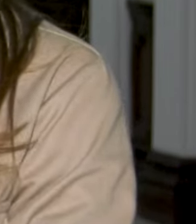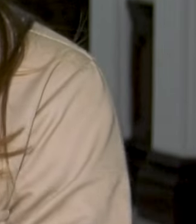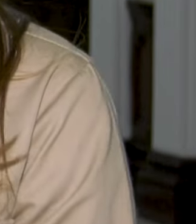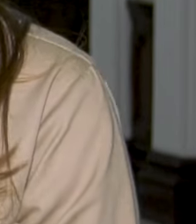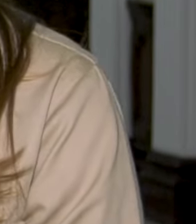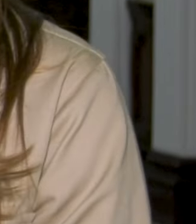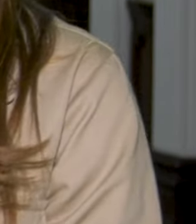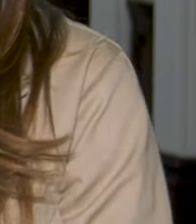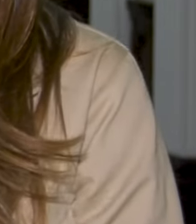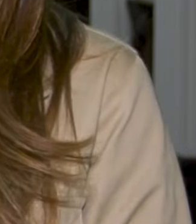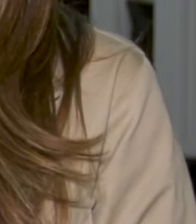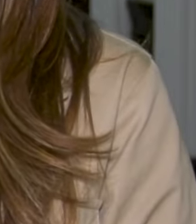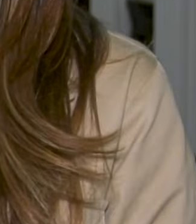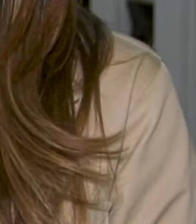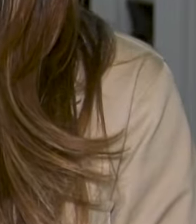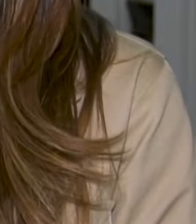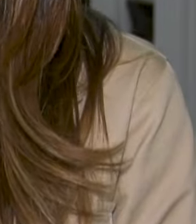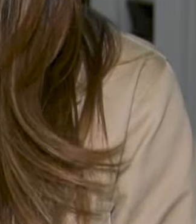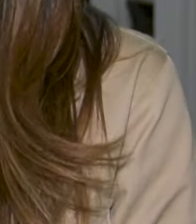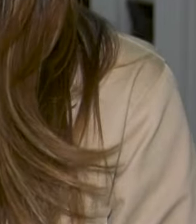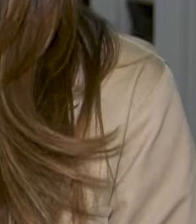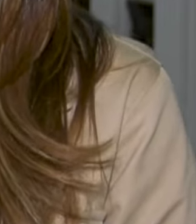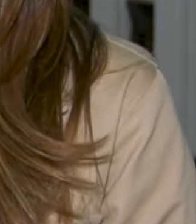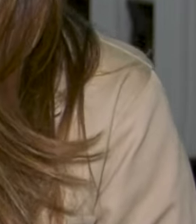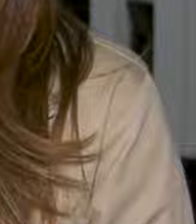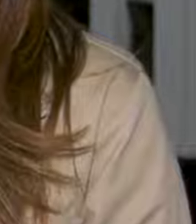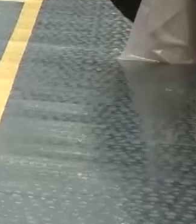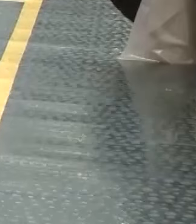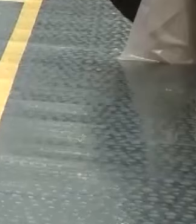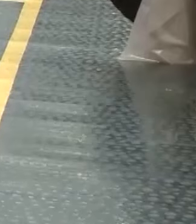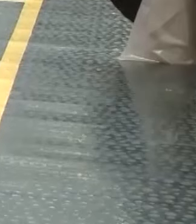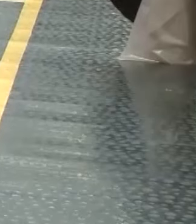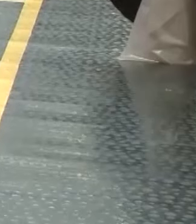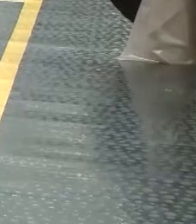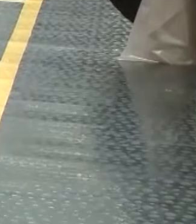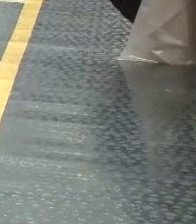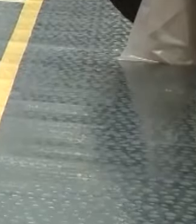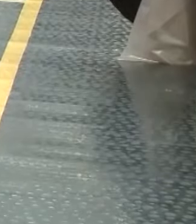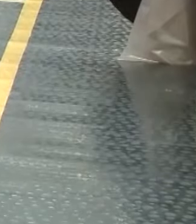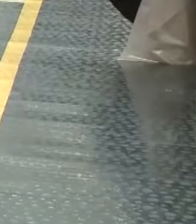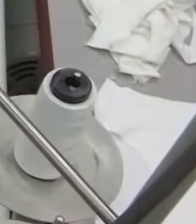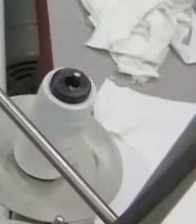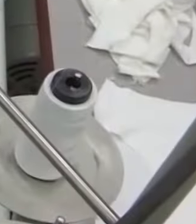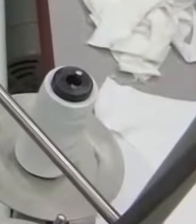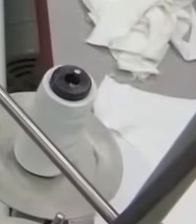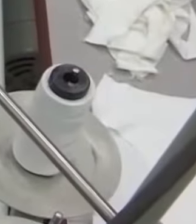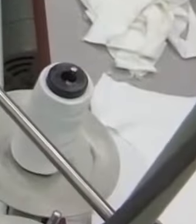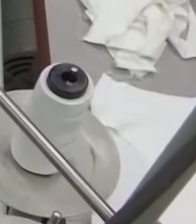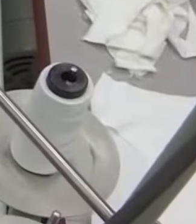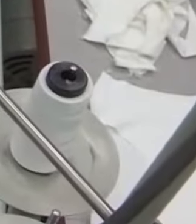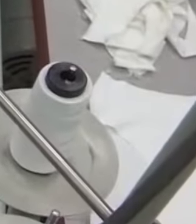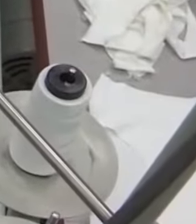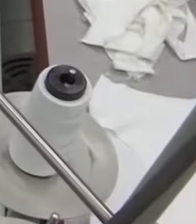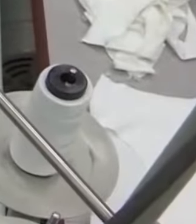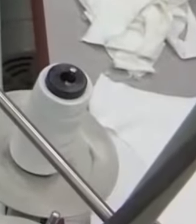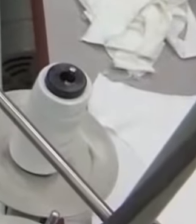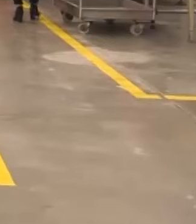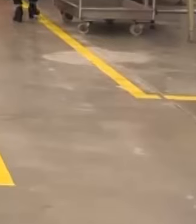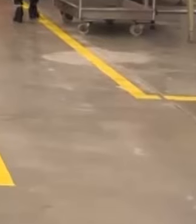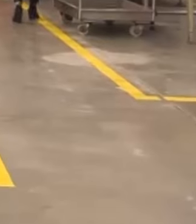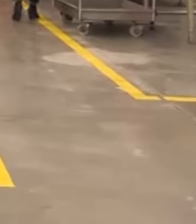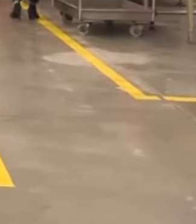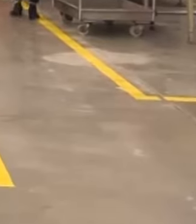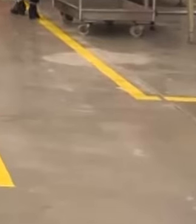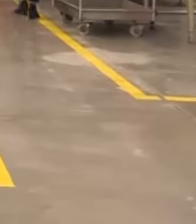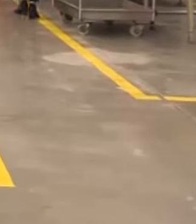atreve a denunciar porque justamente tiene miedo de perder su trabajo. Los y las trabajadoras en Colombia ya cuentan con la Ley